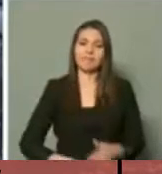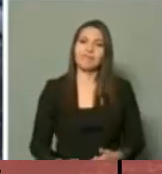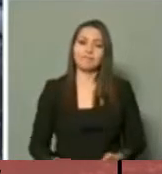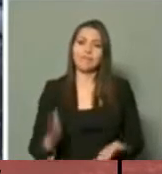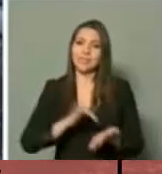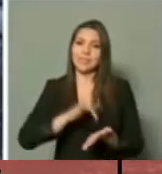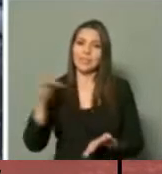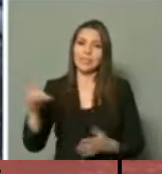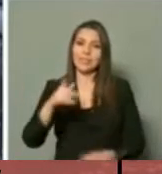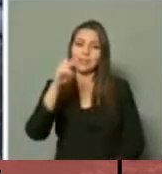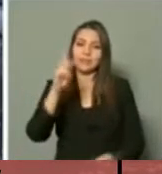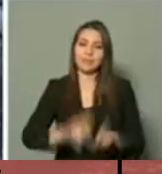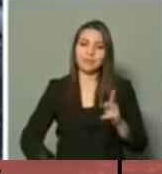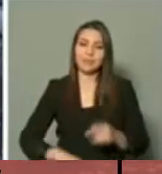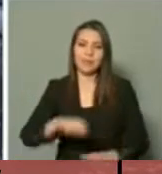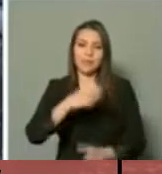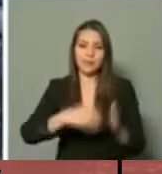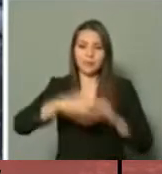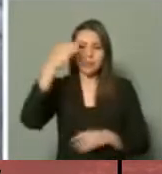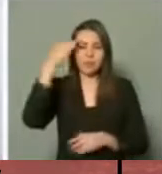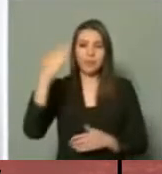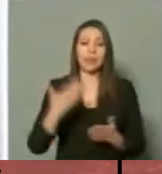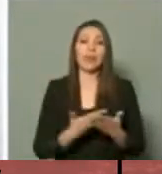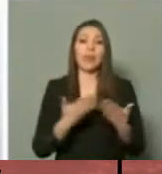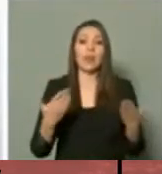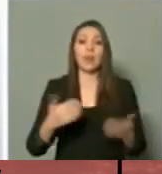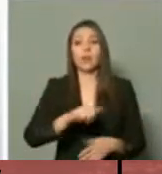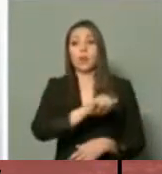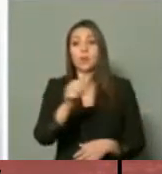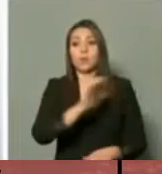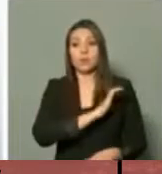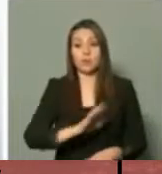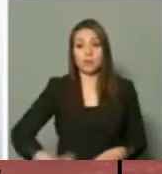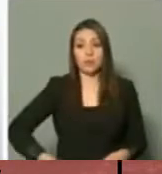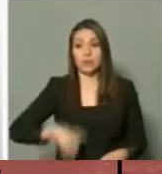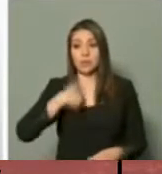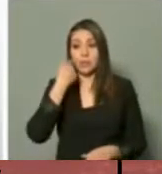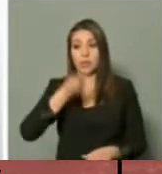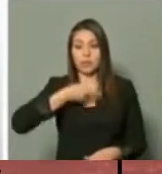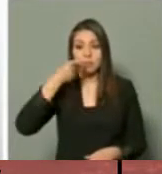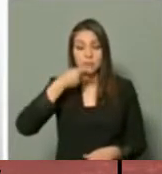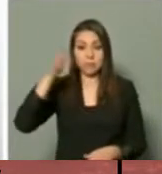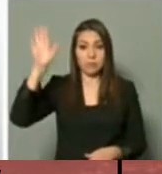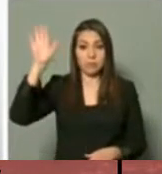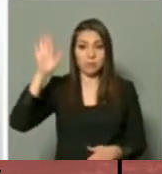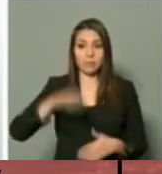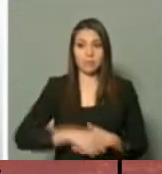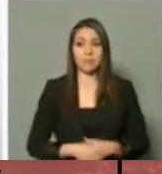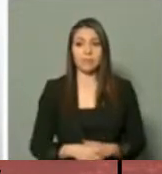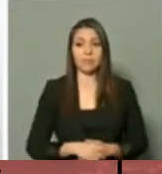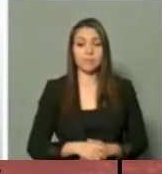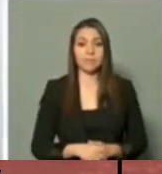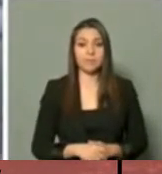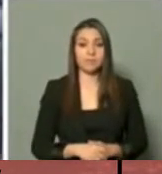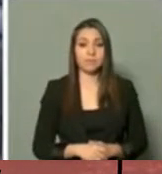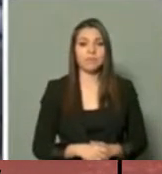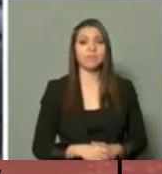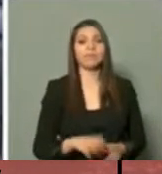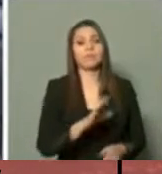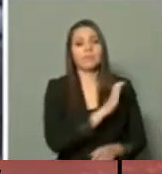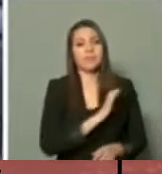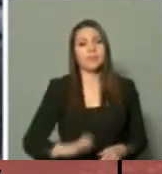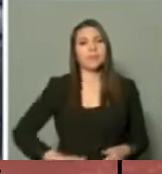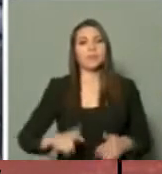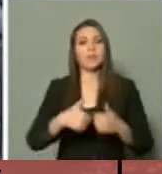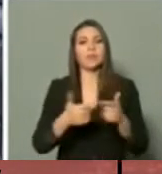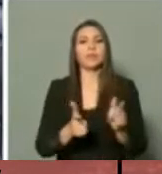gracias. Se ha terminado su tiempo. Candidatos, ¿alguno de ustedes desea hacer nuevamente uso de la voz? El candidato